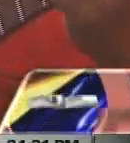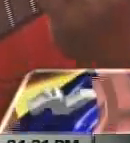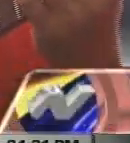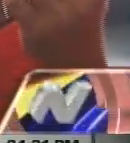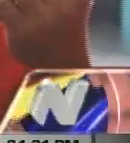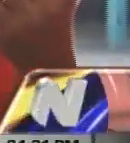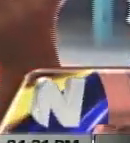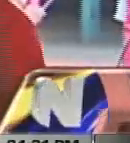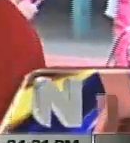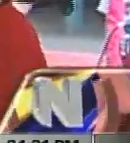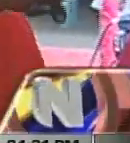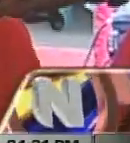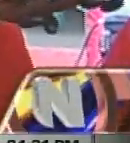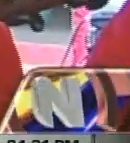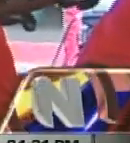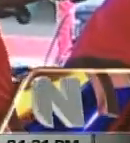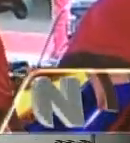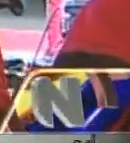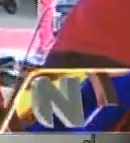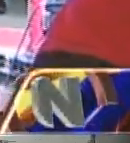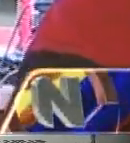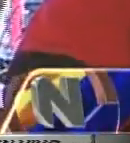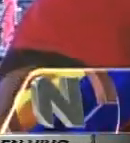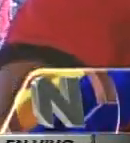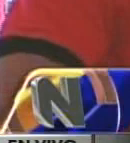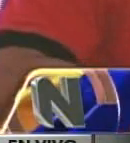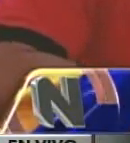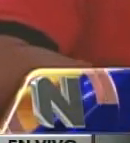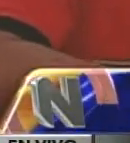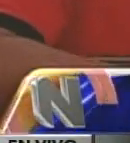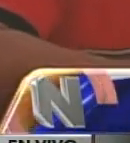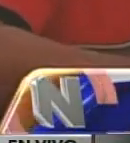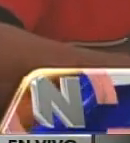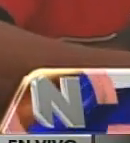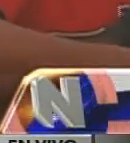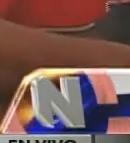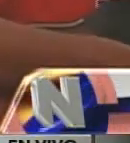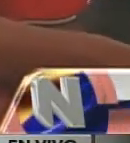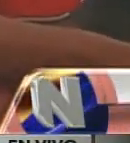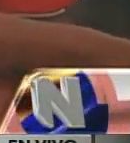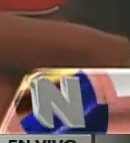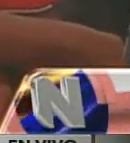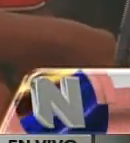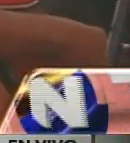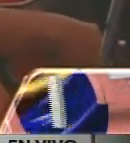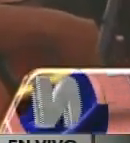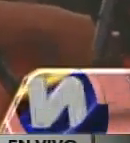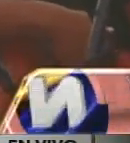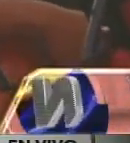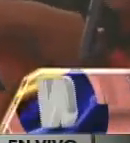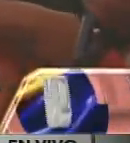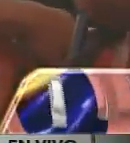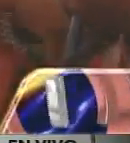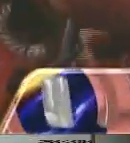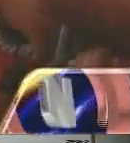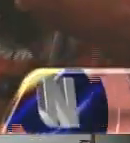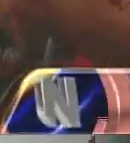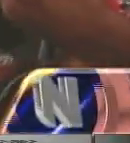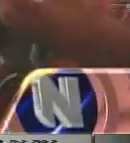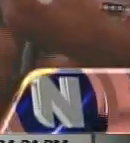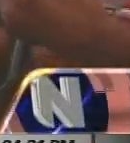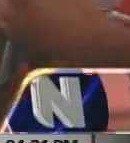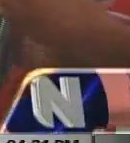Los tocutucuya le dale, dale, lo han tomado de la mano como hermano, dale, dale, con su cantaro, vire, no estamos en guiándole y dándole puerto y riquitiquitiquitiquitico el Estado